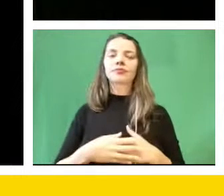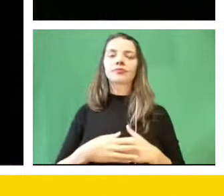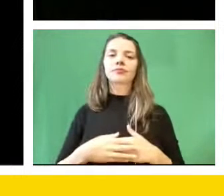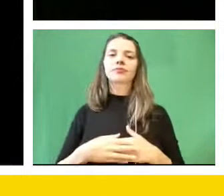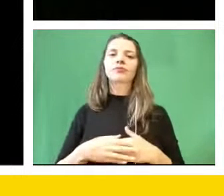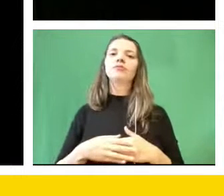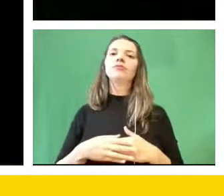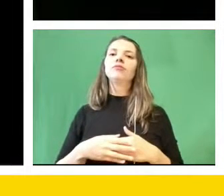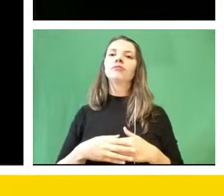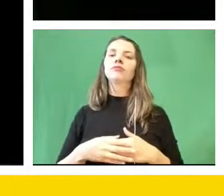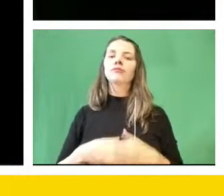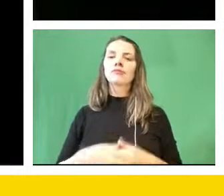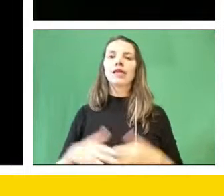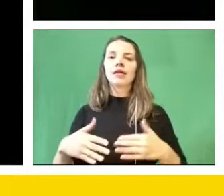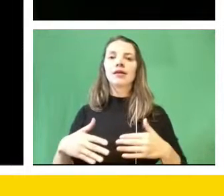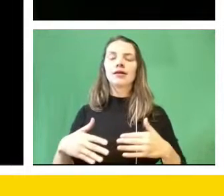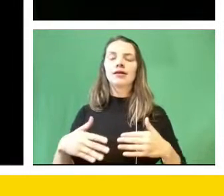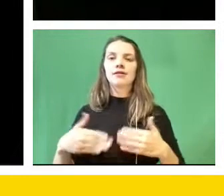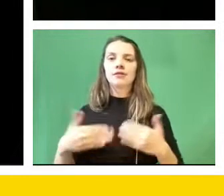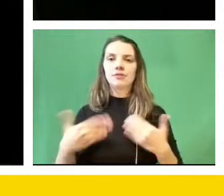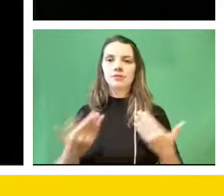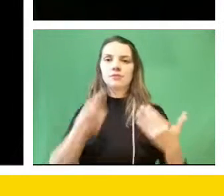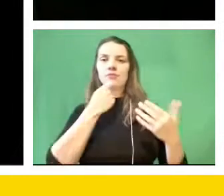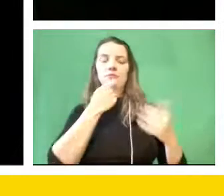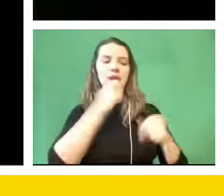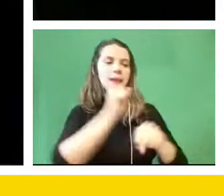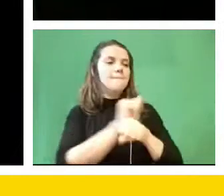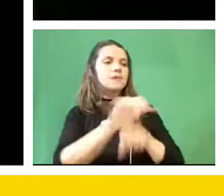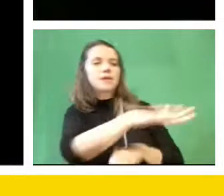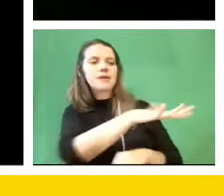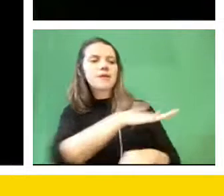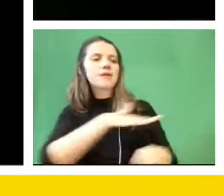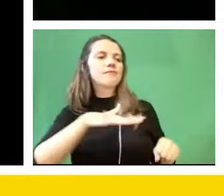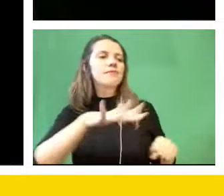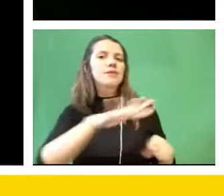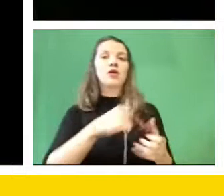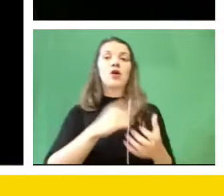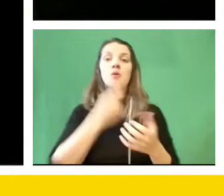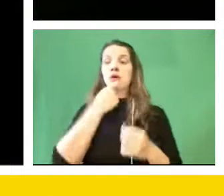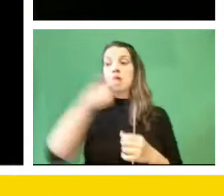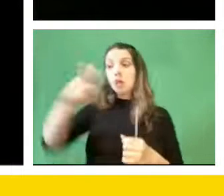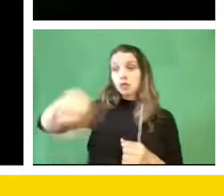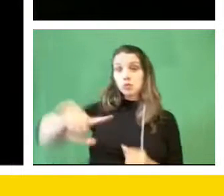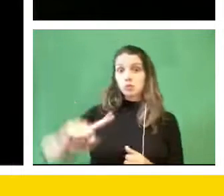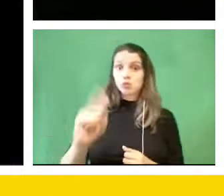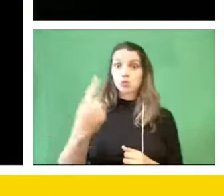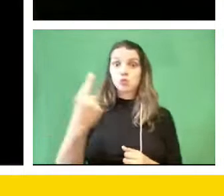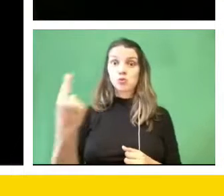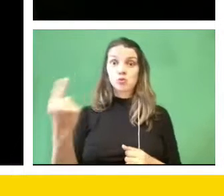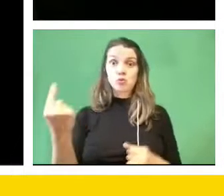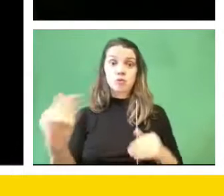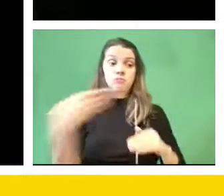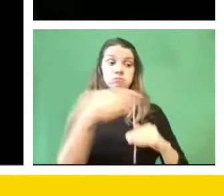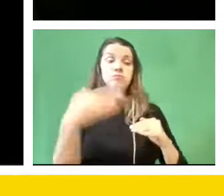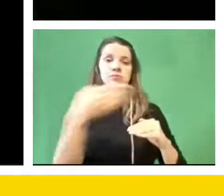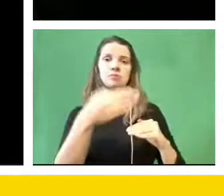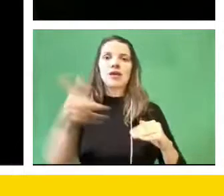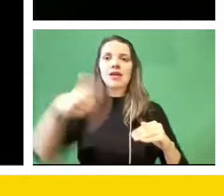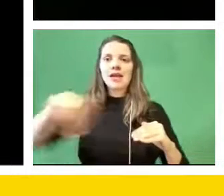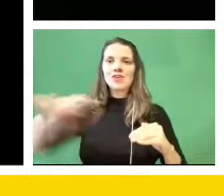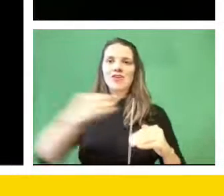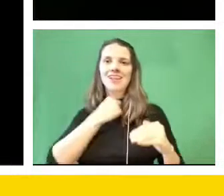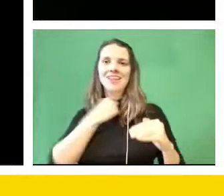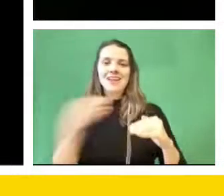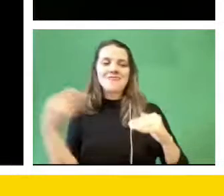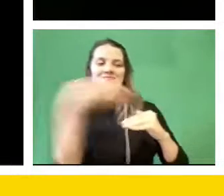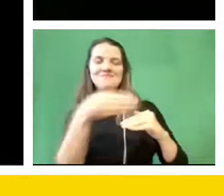se encontraba que los espacios deberían generar autonomía, deberían ser estimulantes para el usuario,